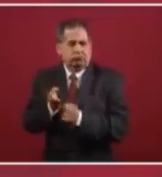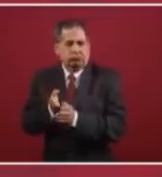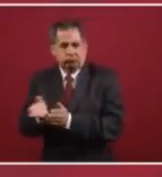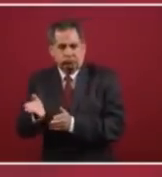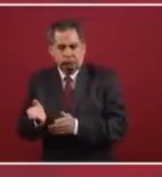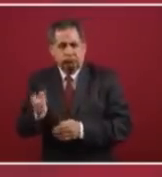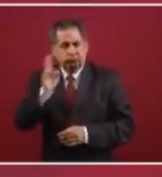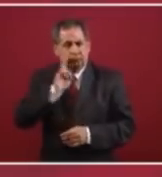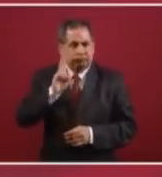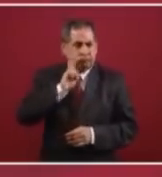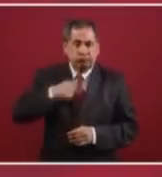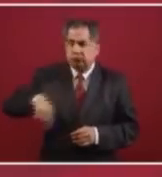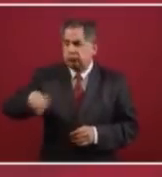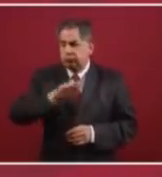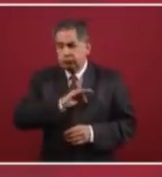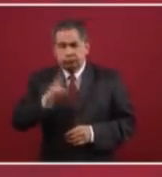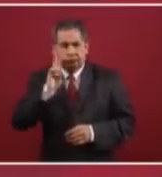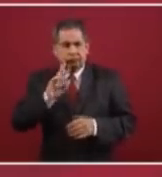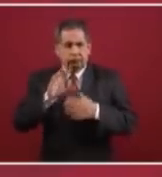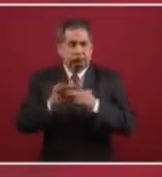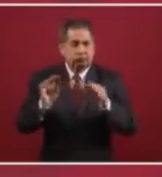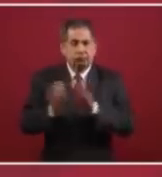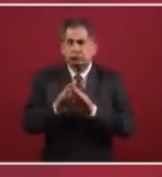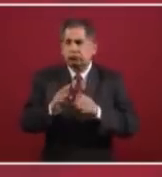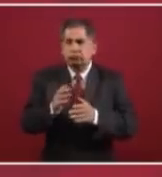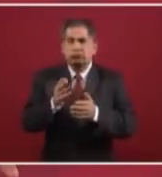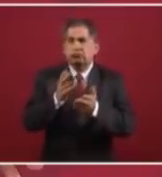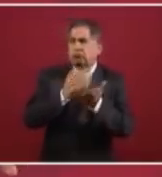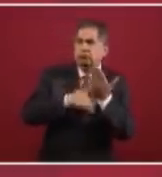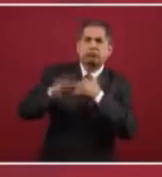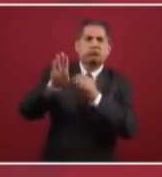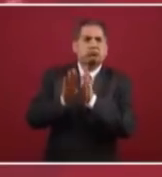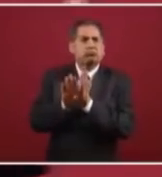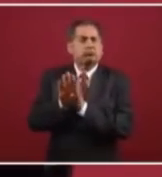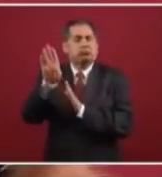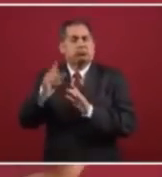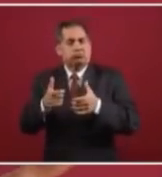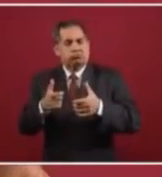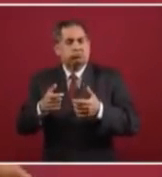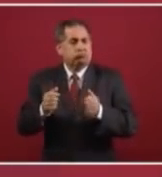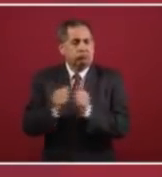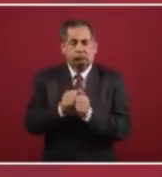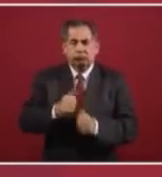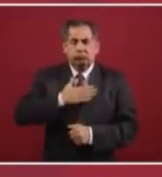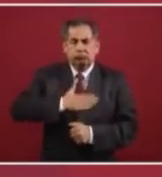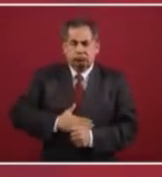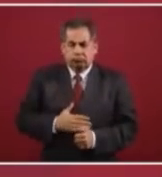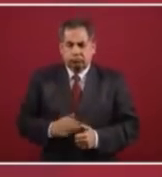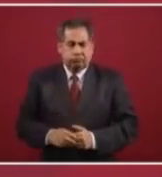que podamos tener crecimiento económico con justicia,